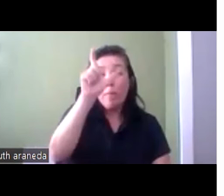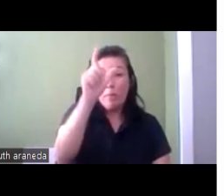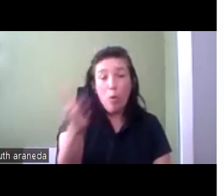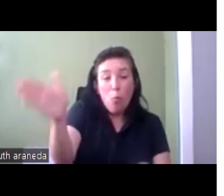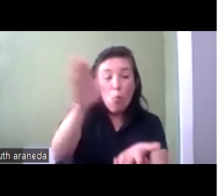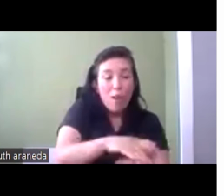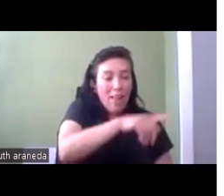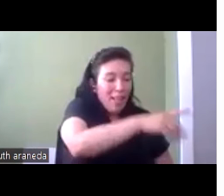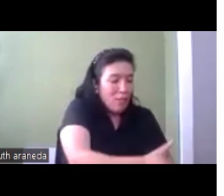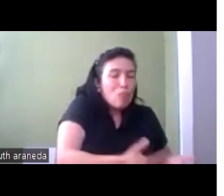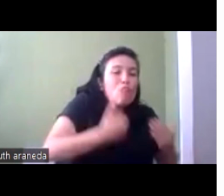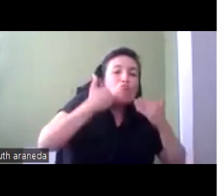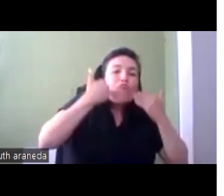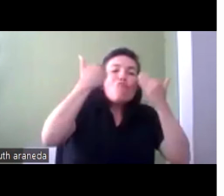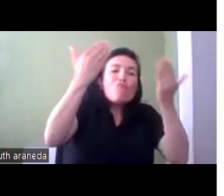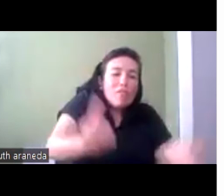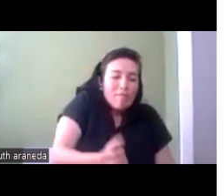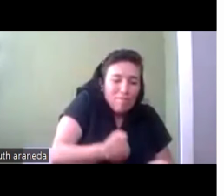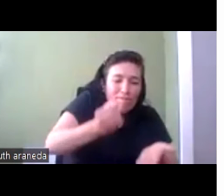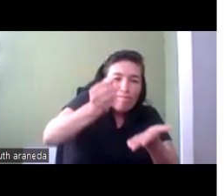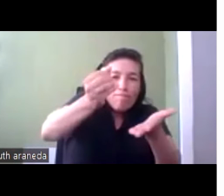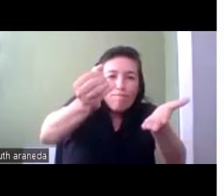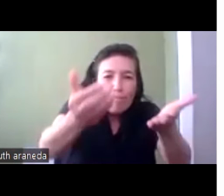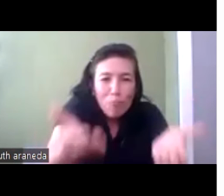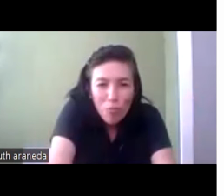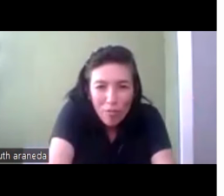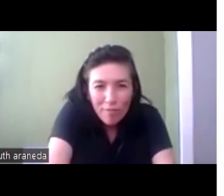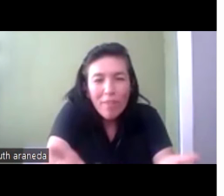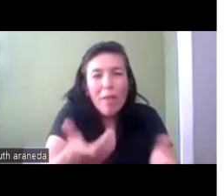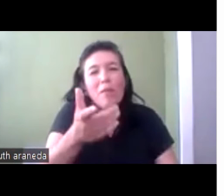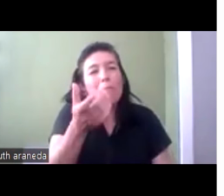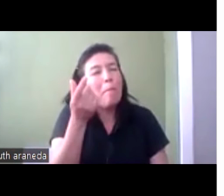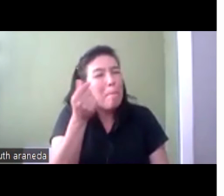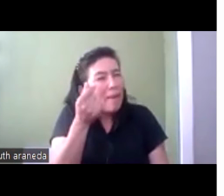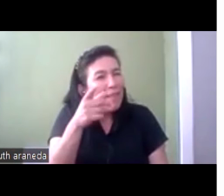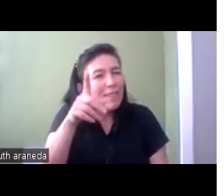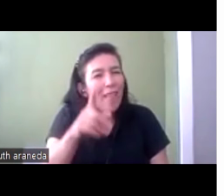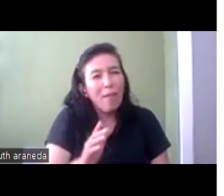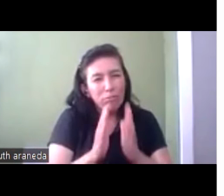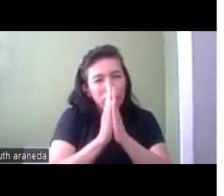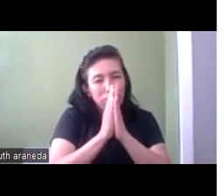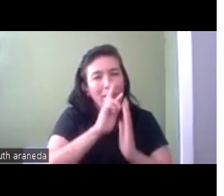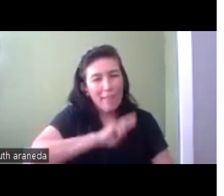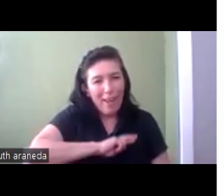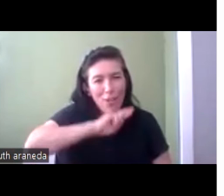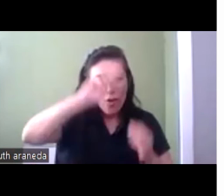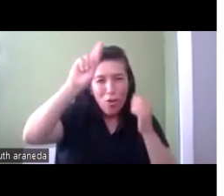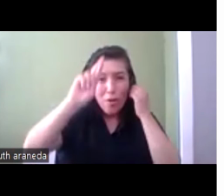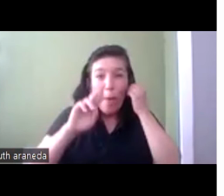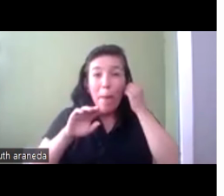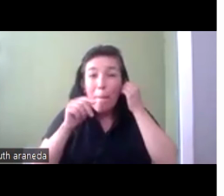posible adscribirle, digamos, una funcionalidad de tipo más ceremonial, ¿ya? Algo similar ocurre con el jarro